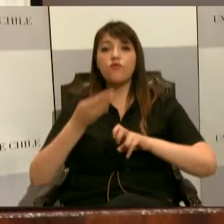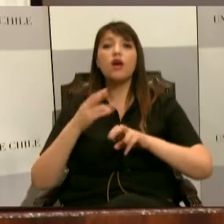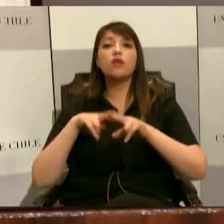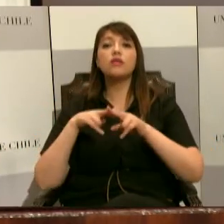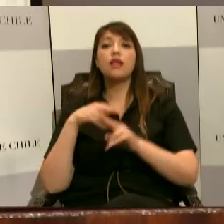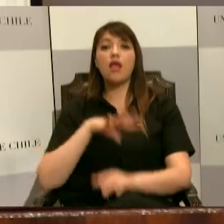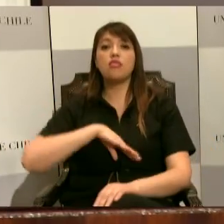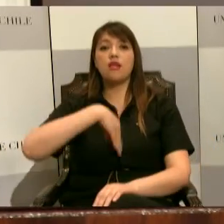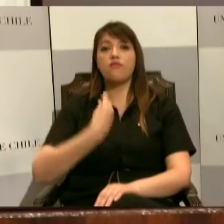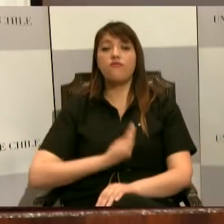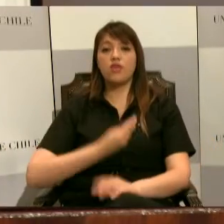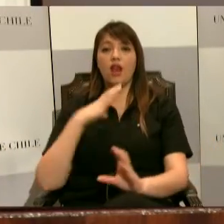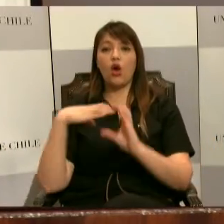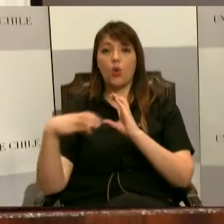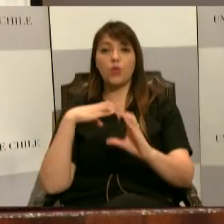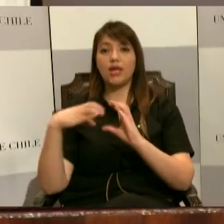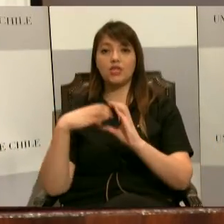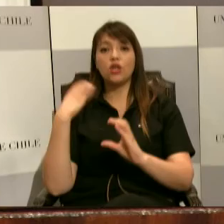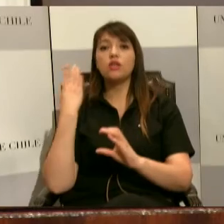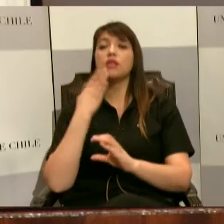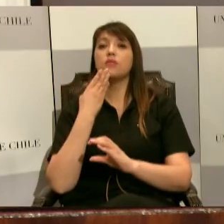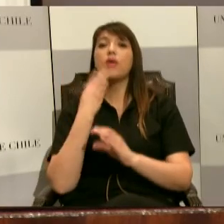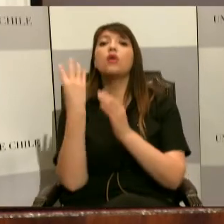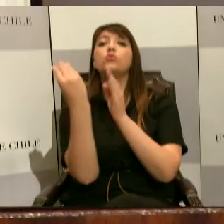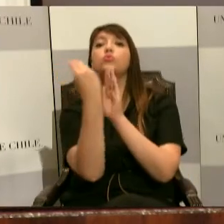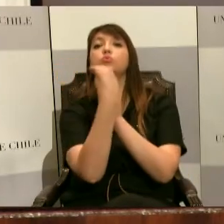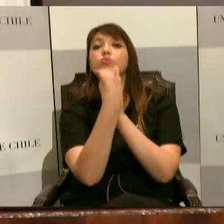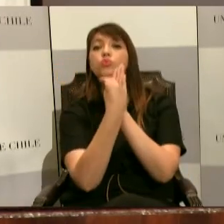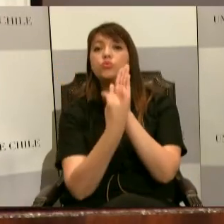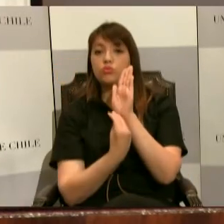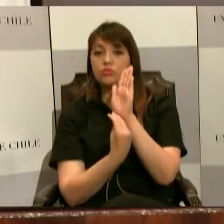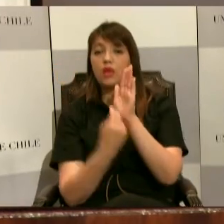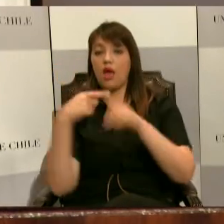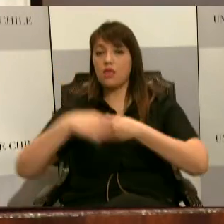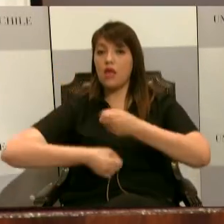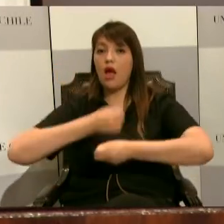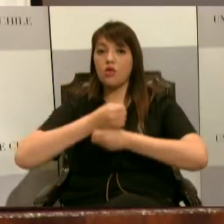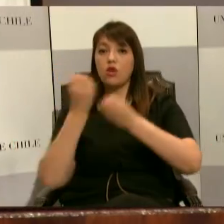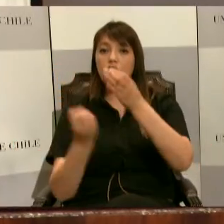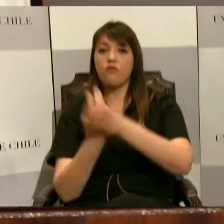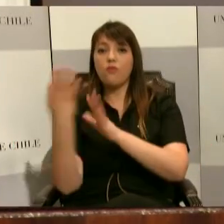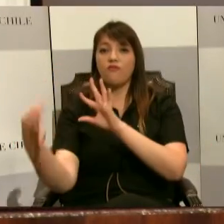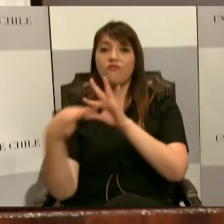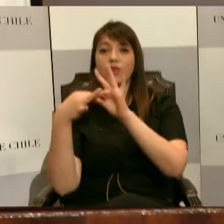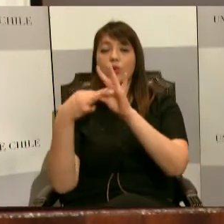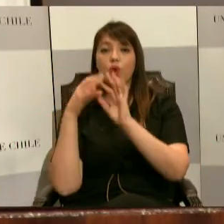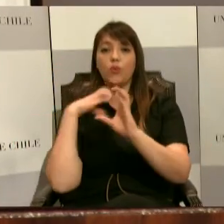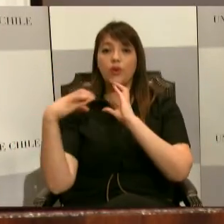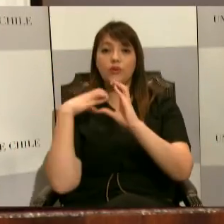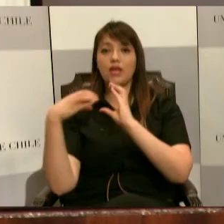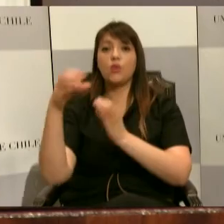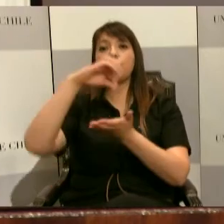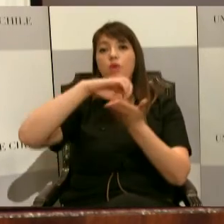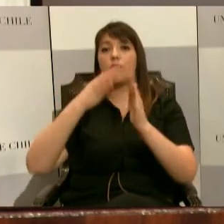Bello y generó la publicación La dictadura en los sumarios 74-85. Este año renovamos nuestro vínculo comunicacional con la comunidad y el